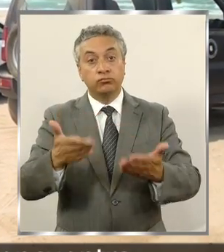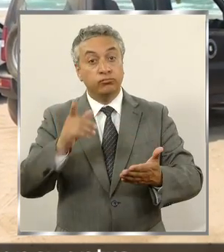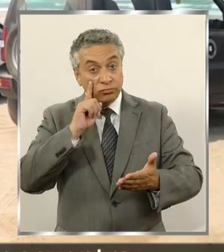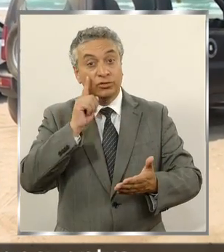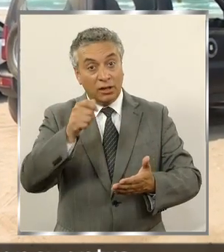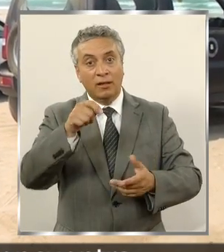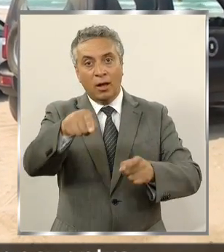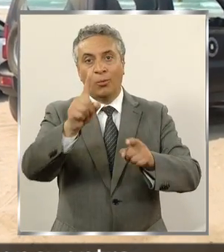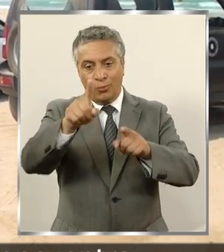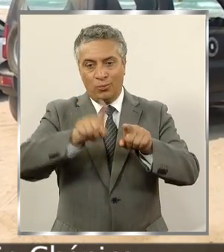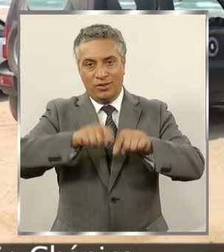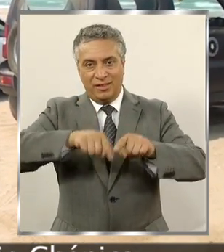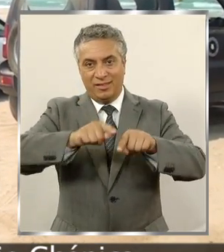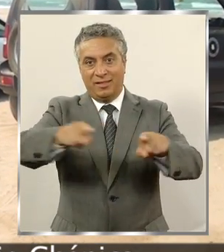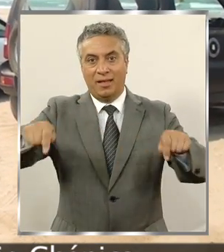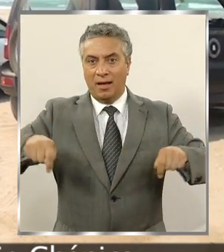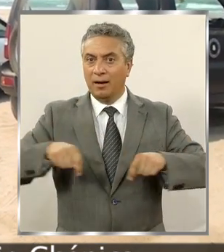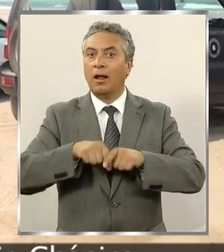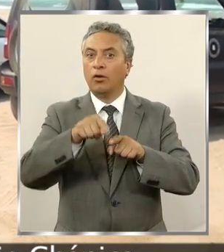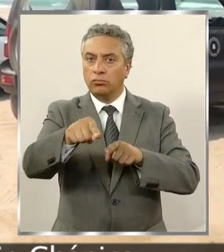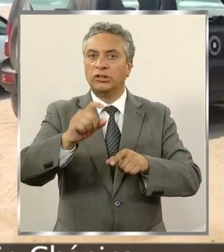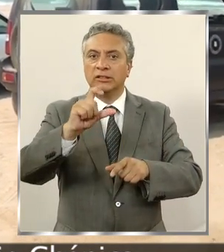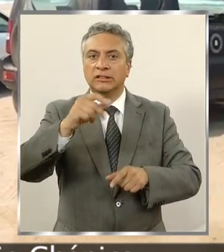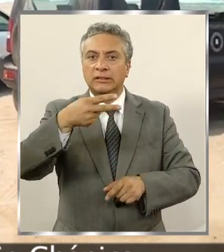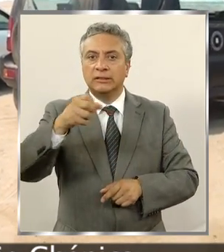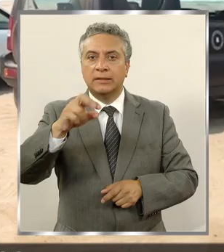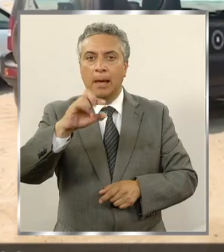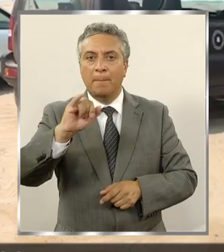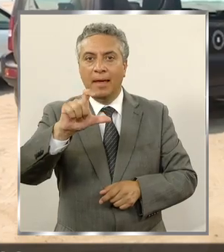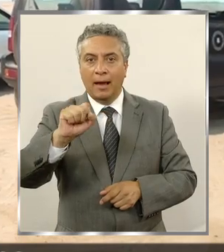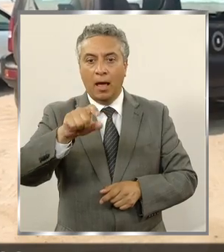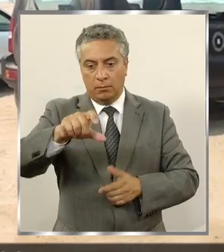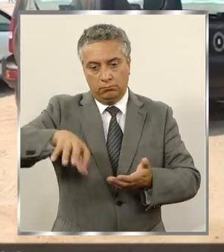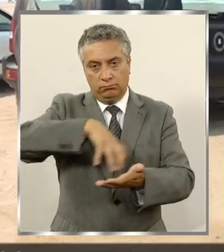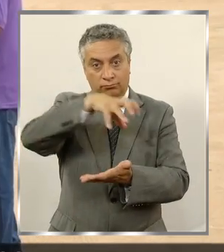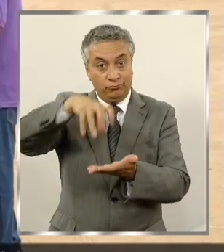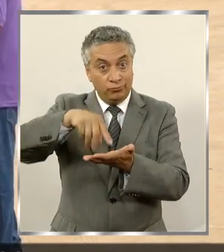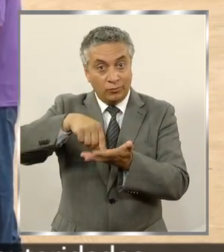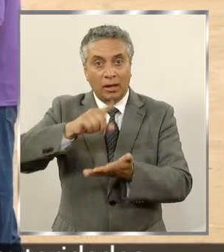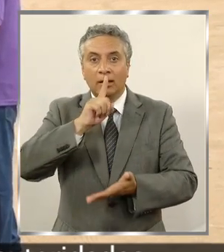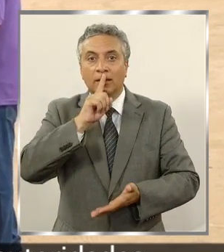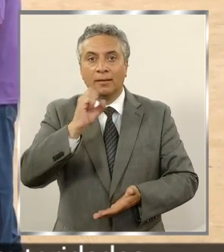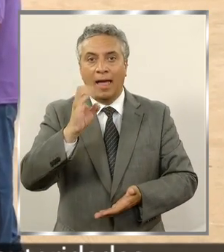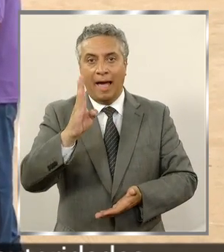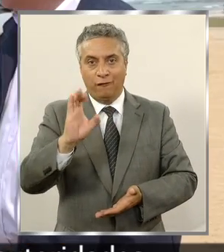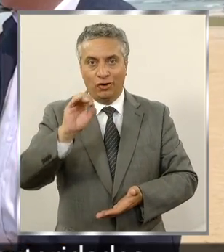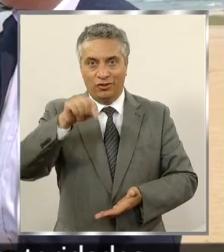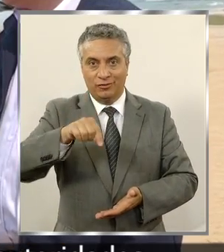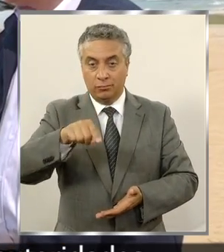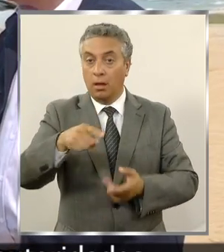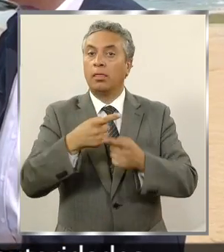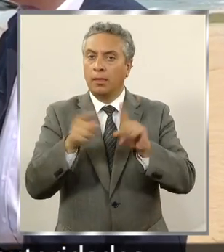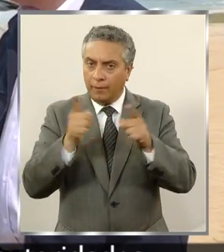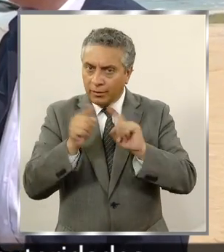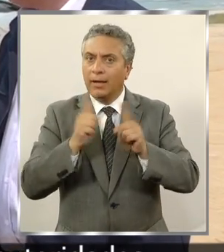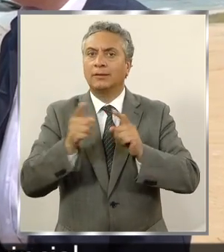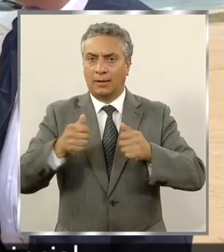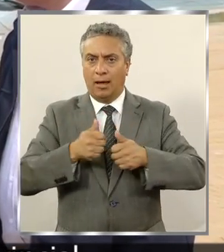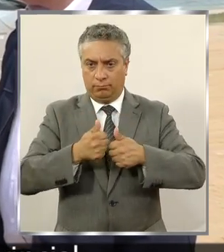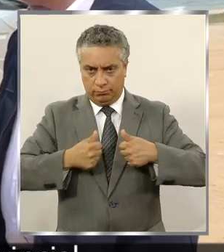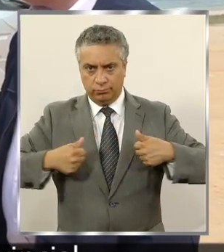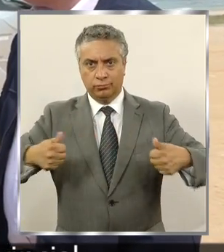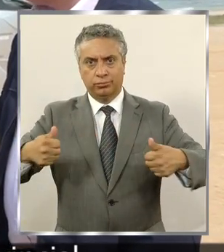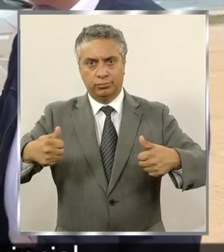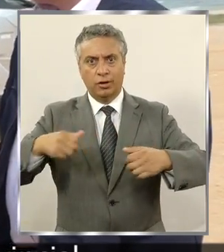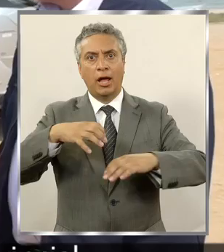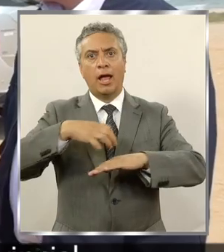Se trata de un terreno que se encuentra ubicado en medio del balneario Chépica de la comuna de El Tabo. Hasta el lugar llegaron diversas autoridades de